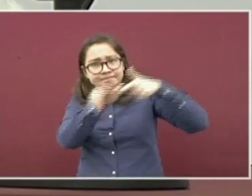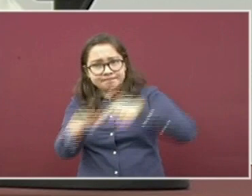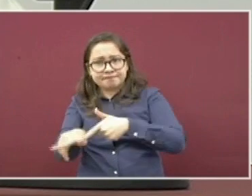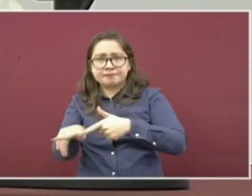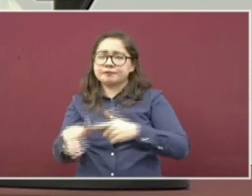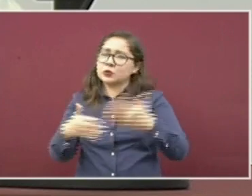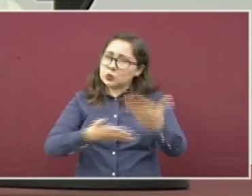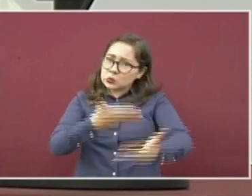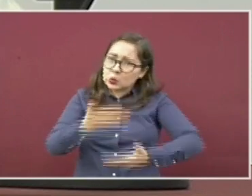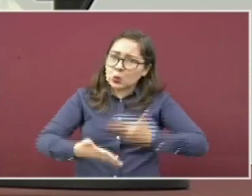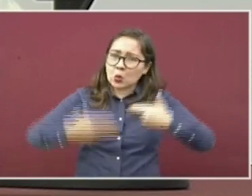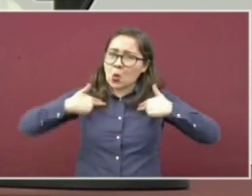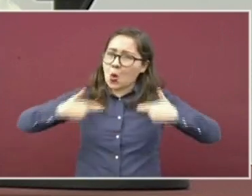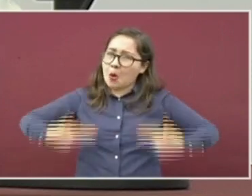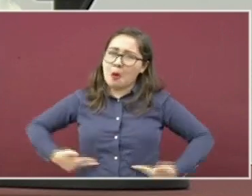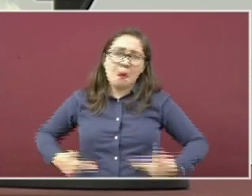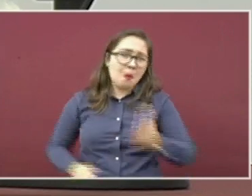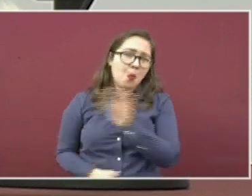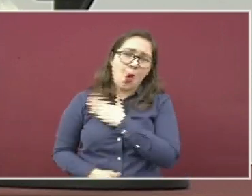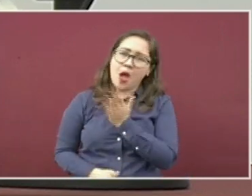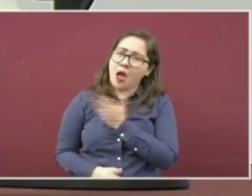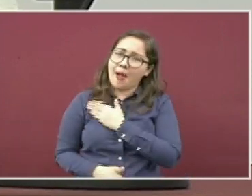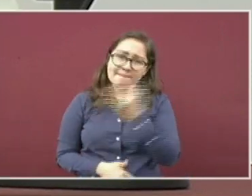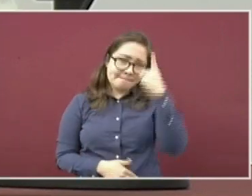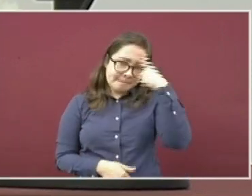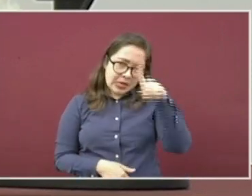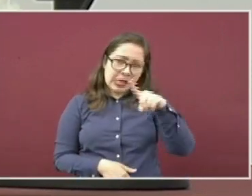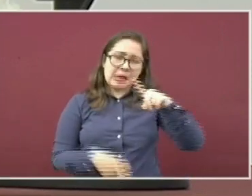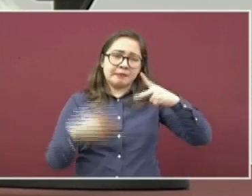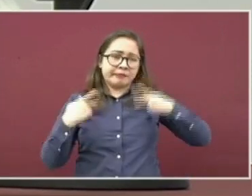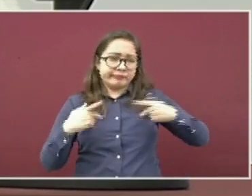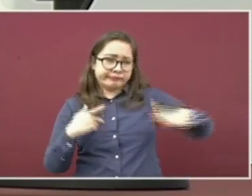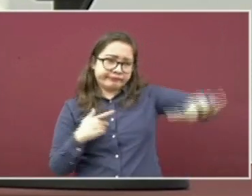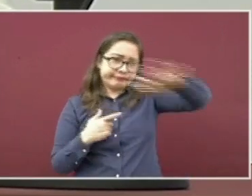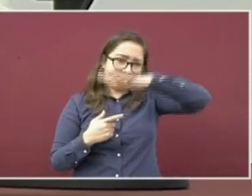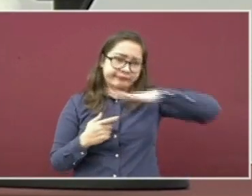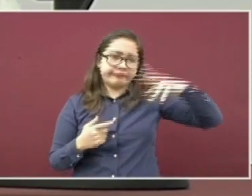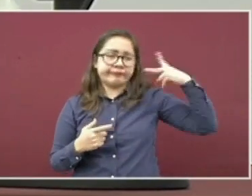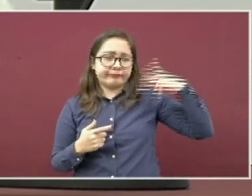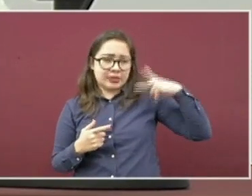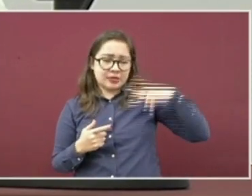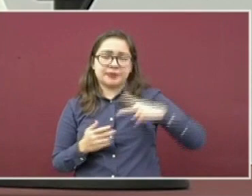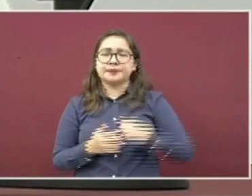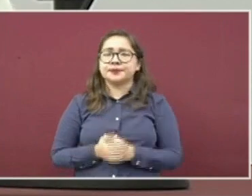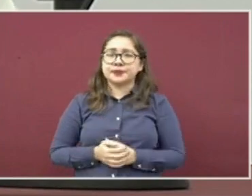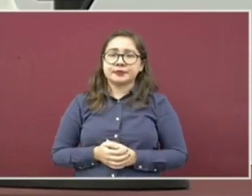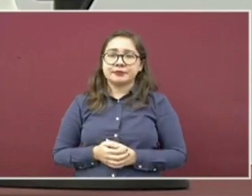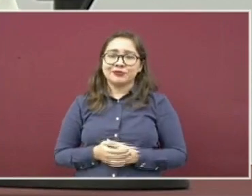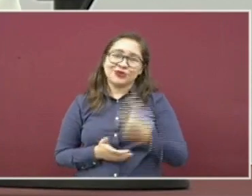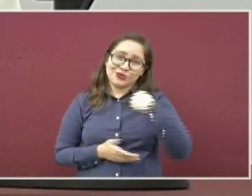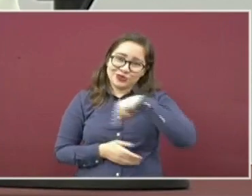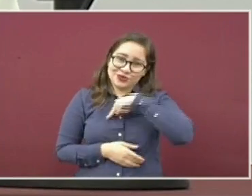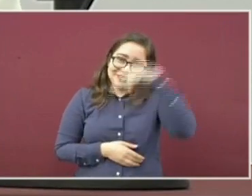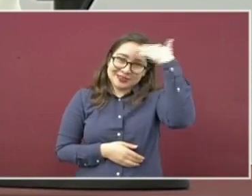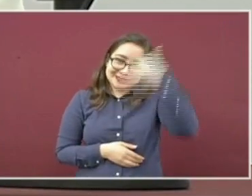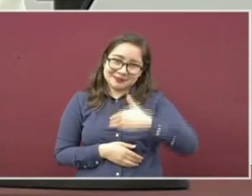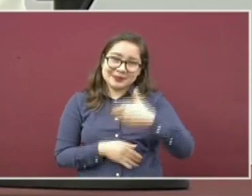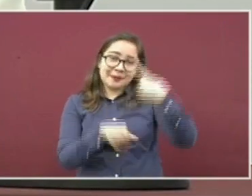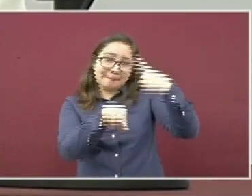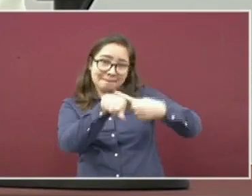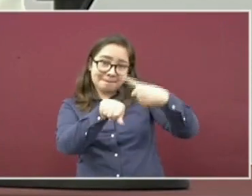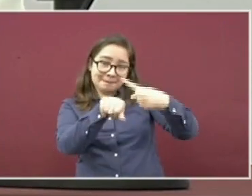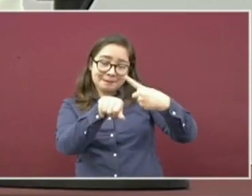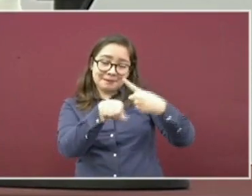calidad y humana a nuestra población veracruzana. Sabemos que los profesionales de la